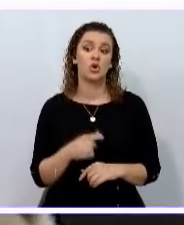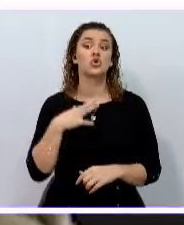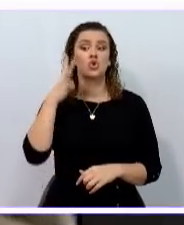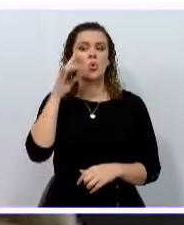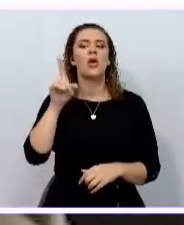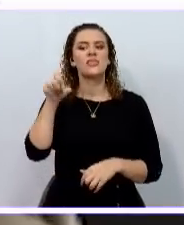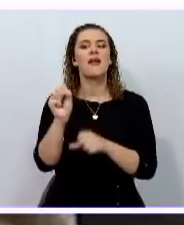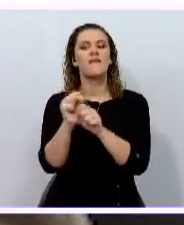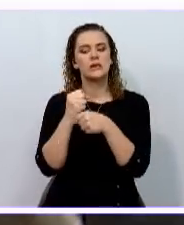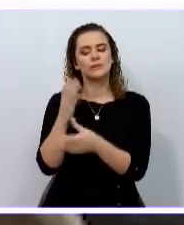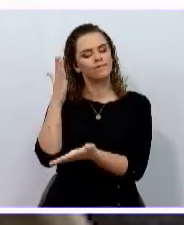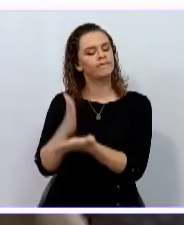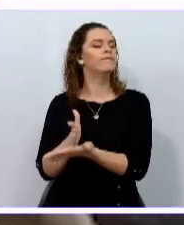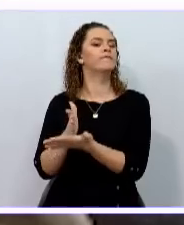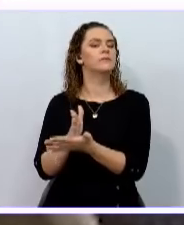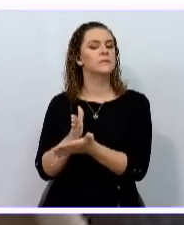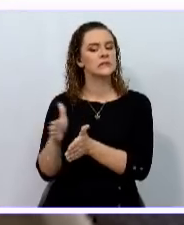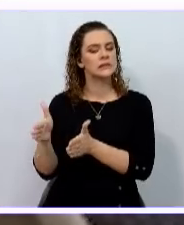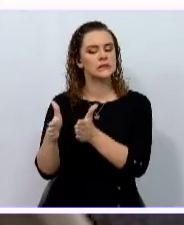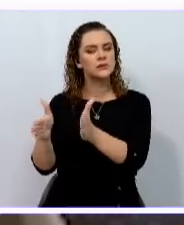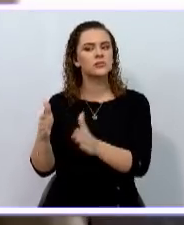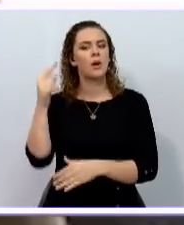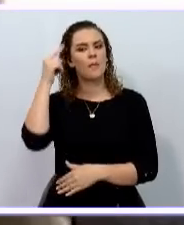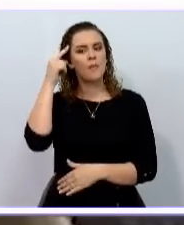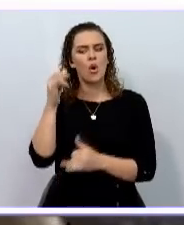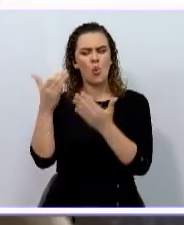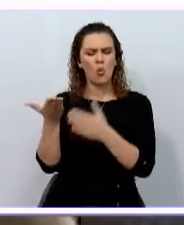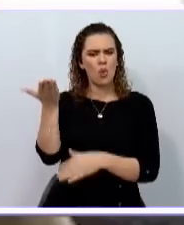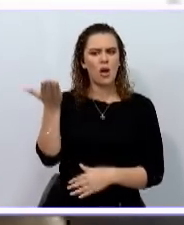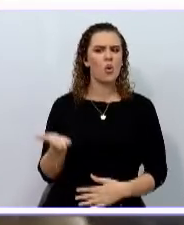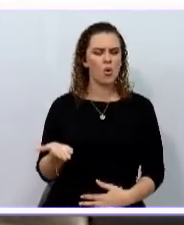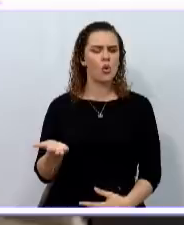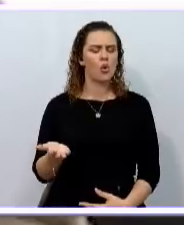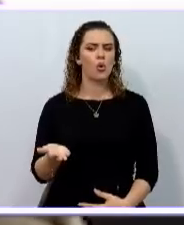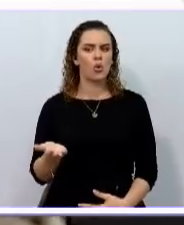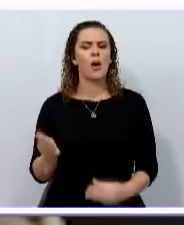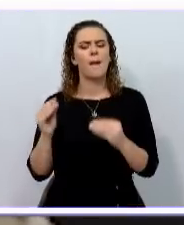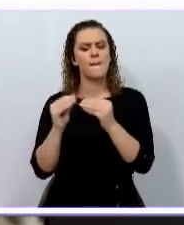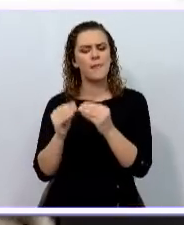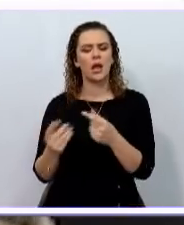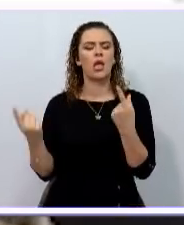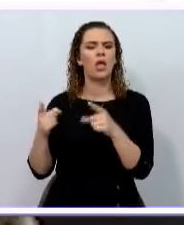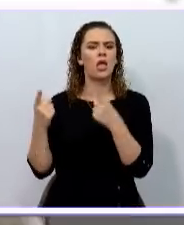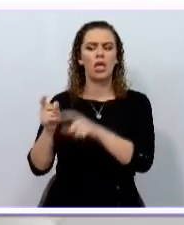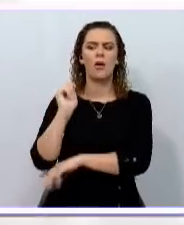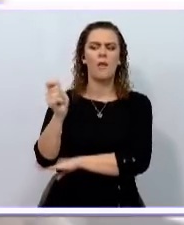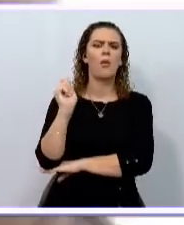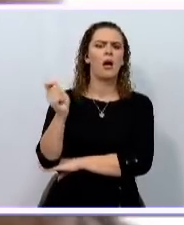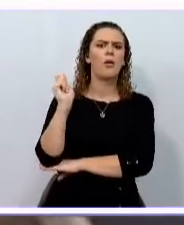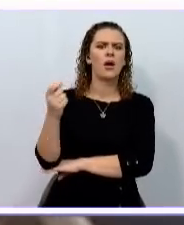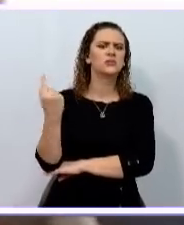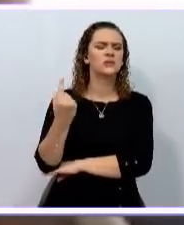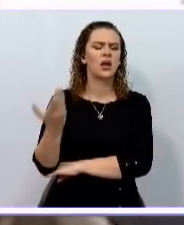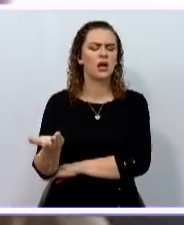él tiene que hacer un alto en el camino es uno de los jugadores que que con más incidencia tarjetas y